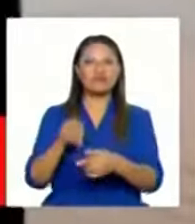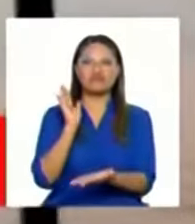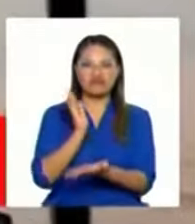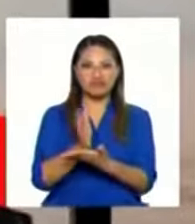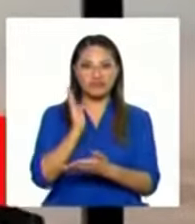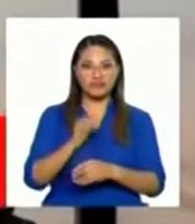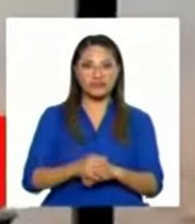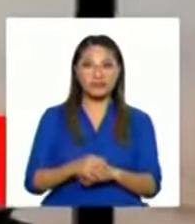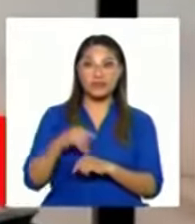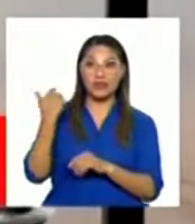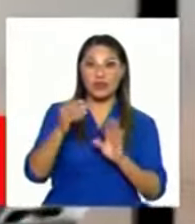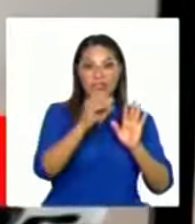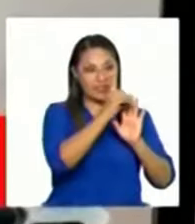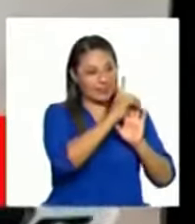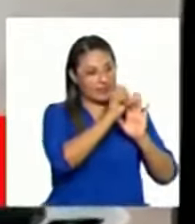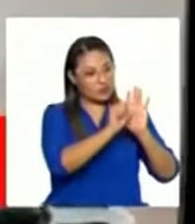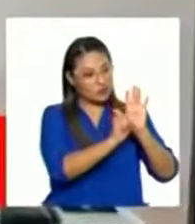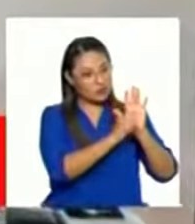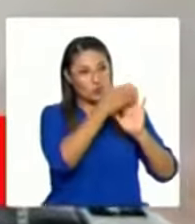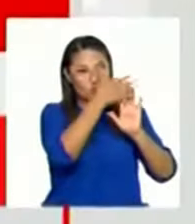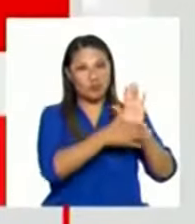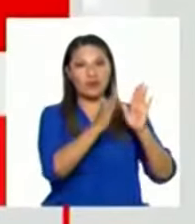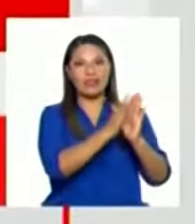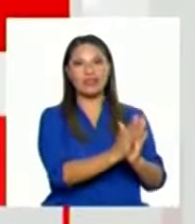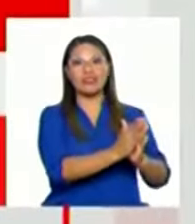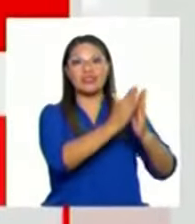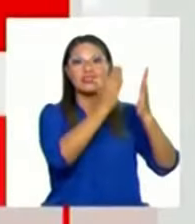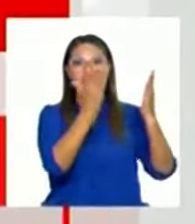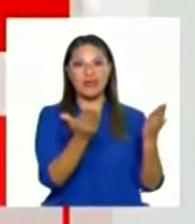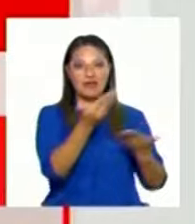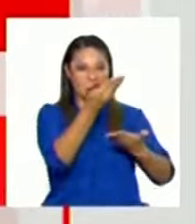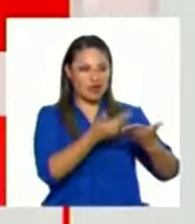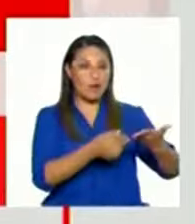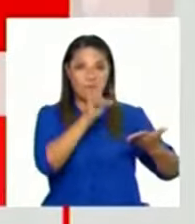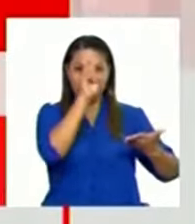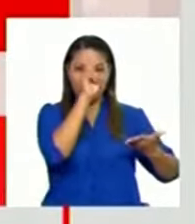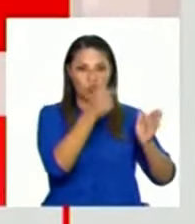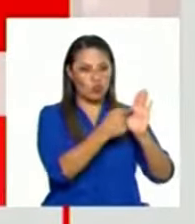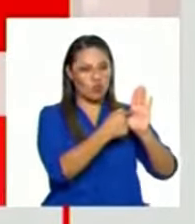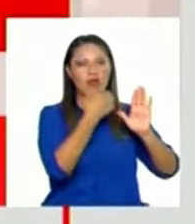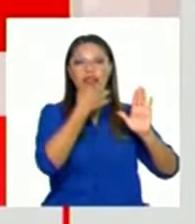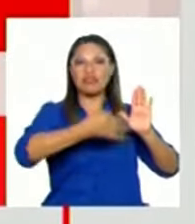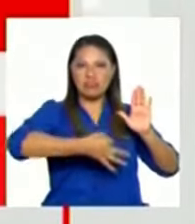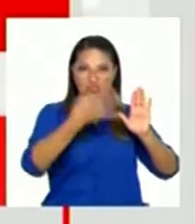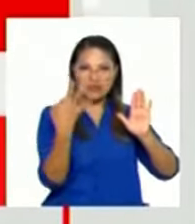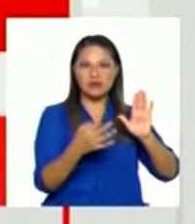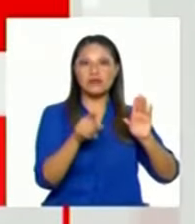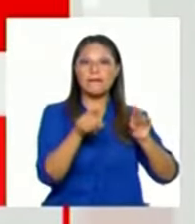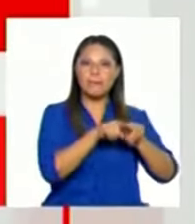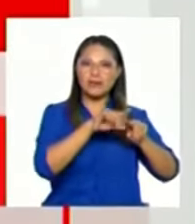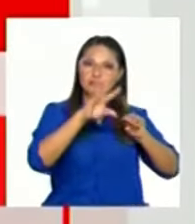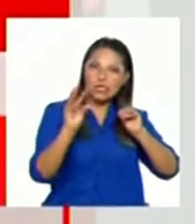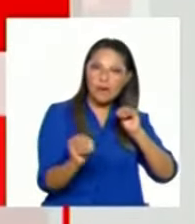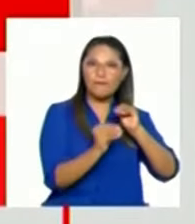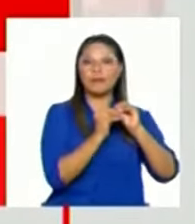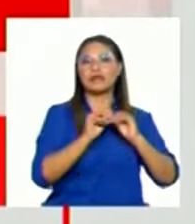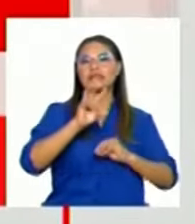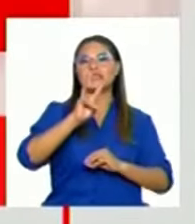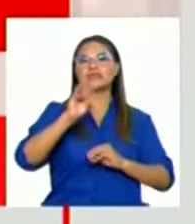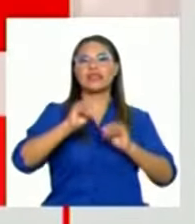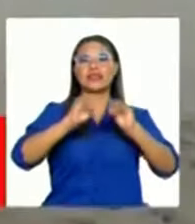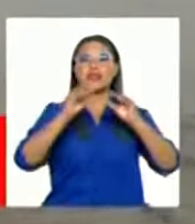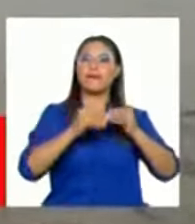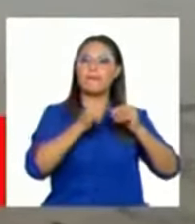Mediante decretos supremos publicados en el diario El Peruano, el gobierno prorrogó el estado de emergencia por 60 días en